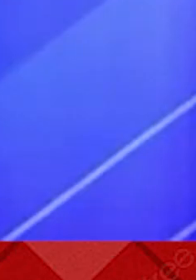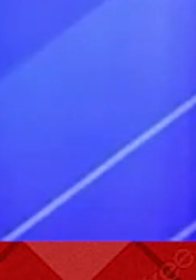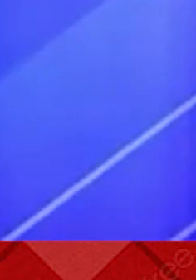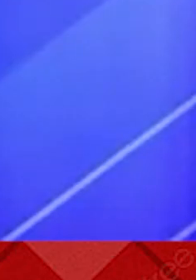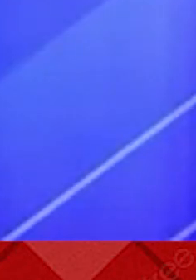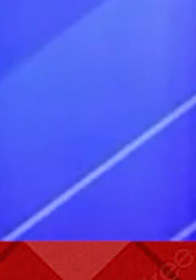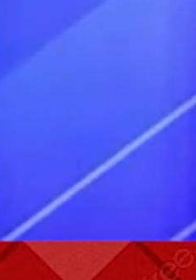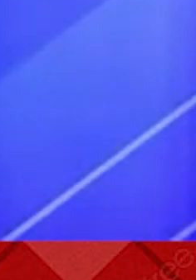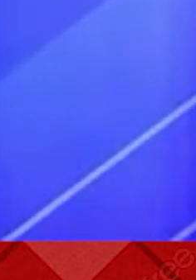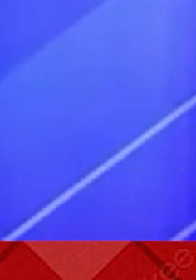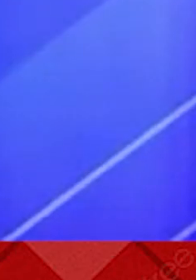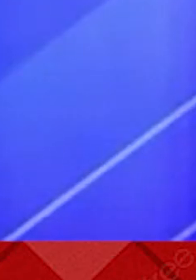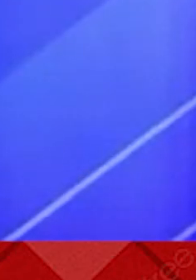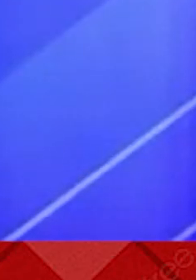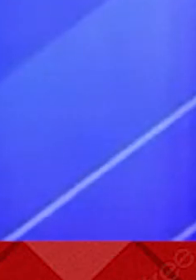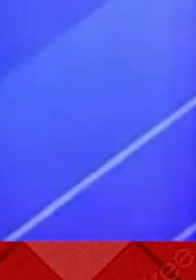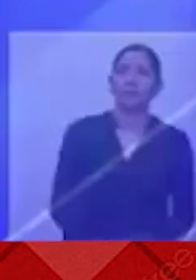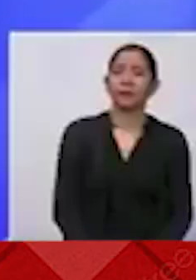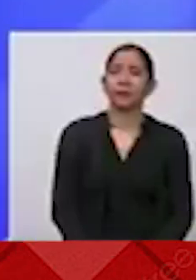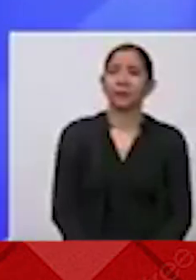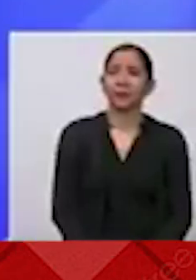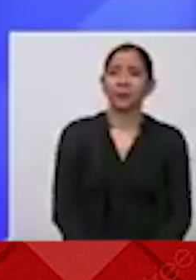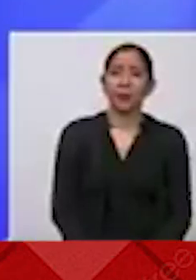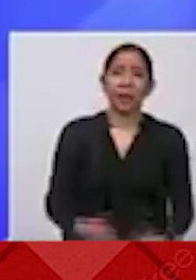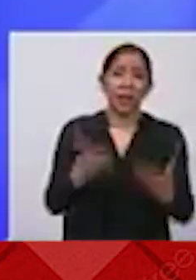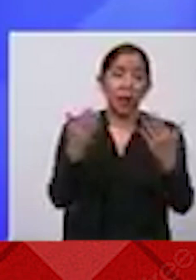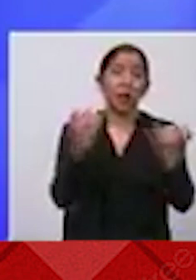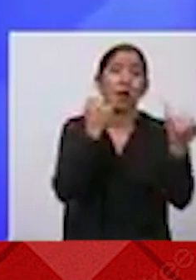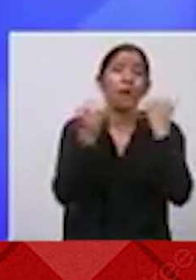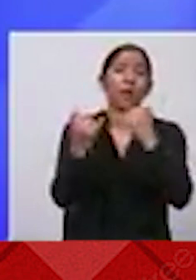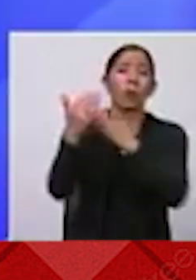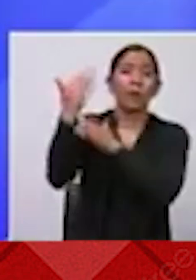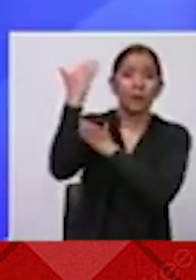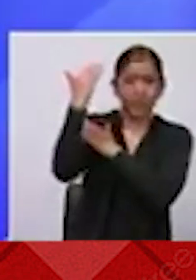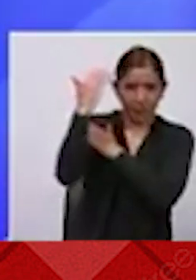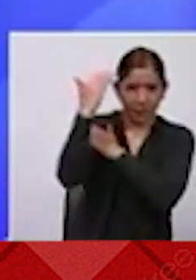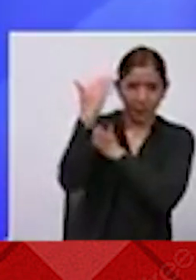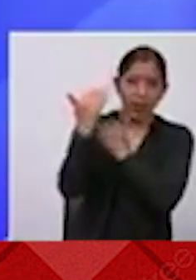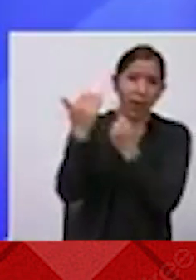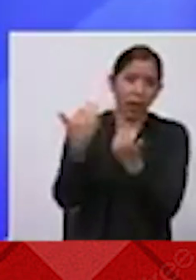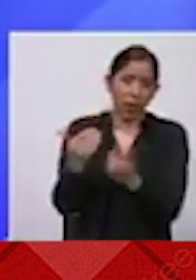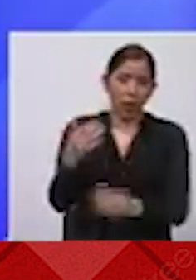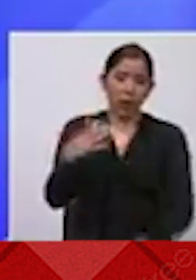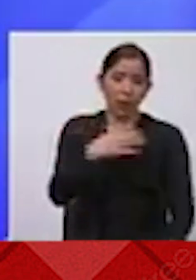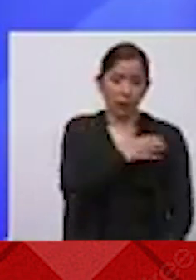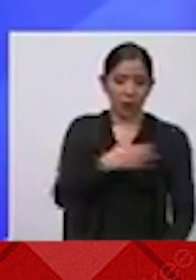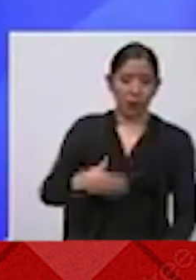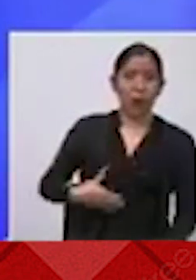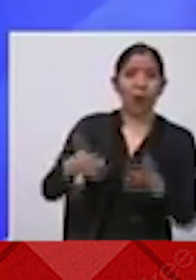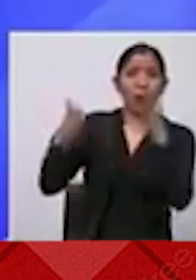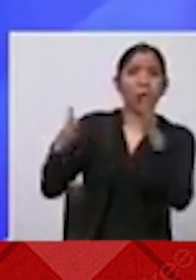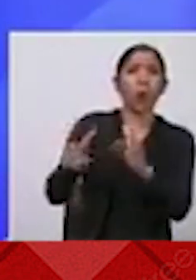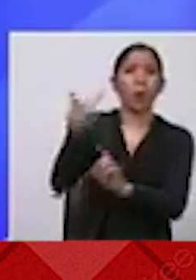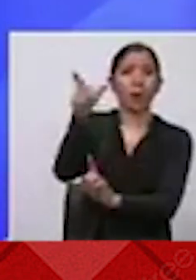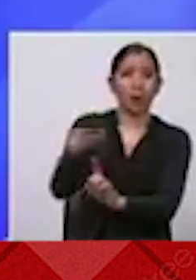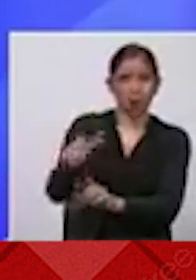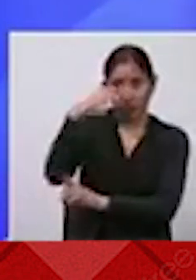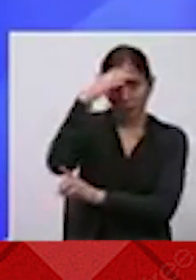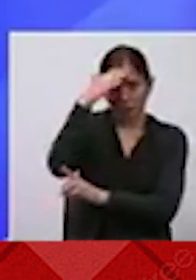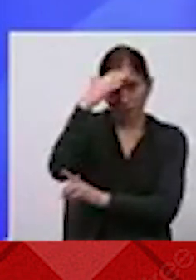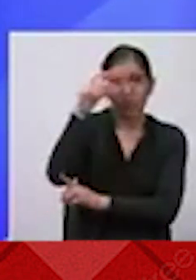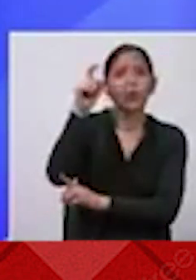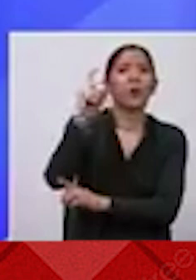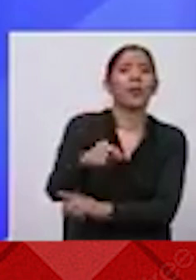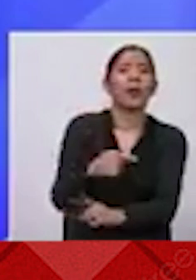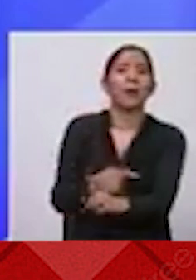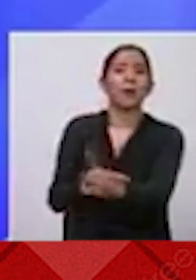diputados. 373, donde saltaba a su vicegobernador. ¿Y dónde tiene que dar estas explicaciones el gobernador